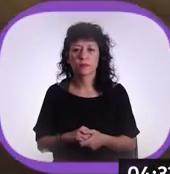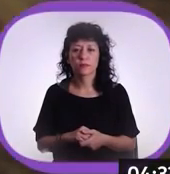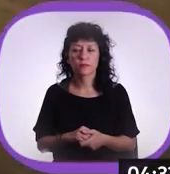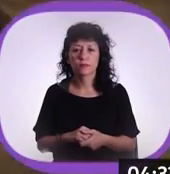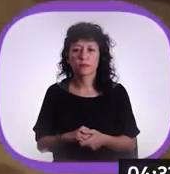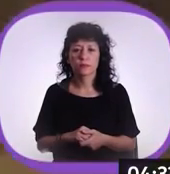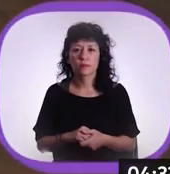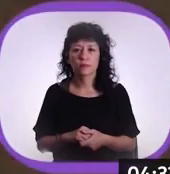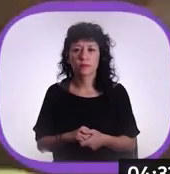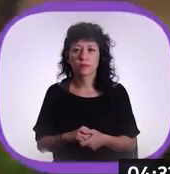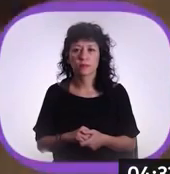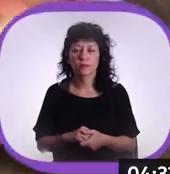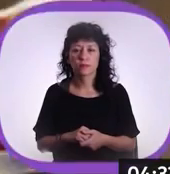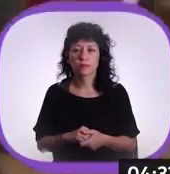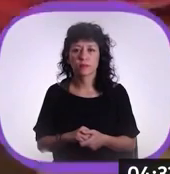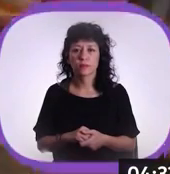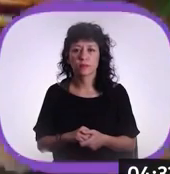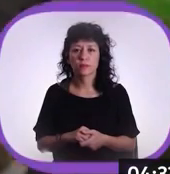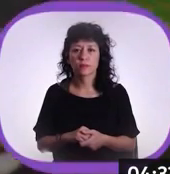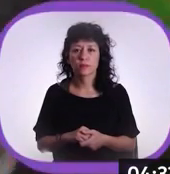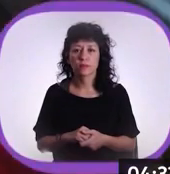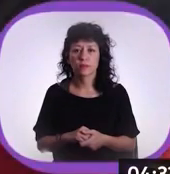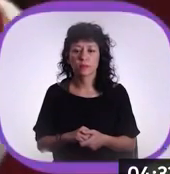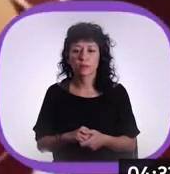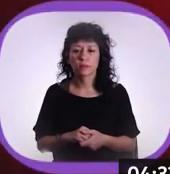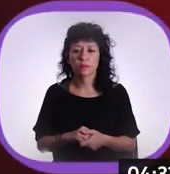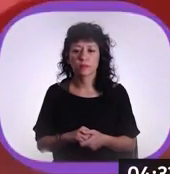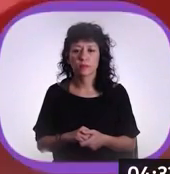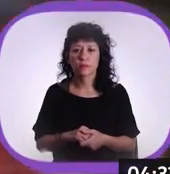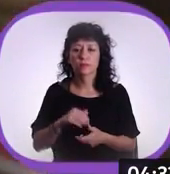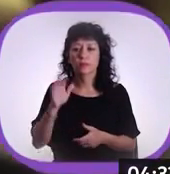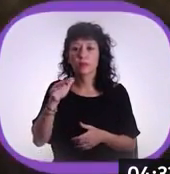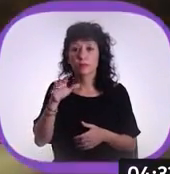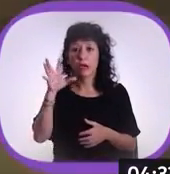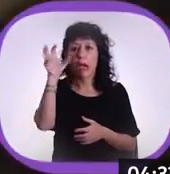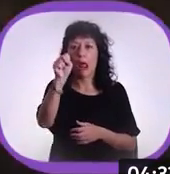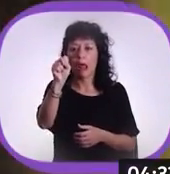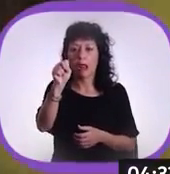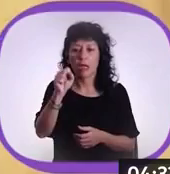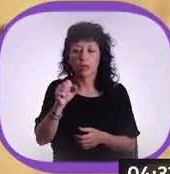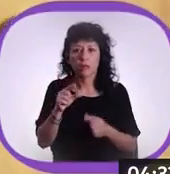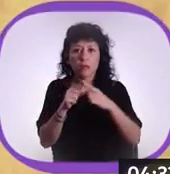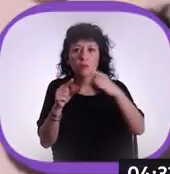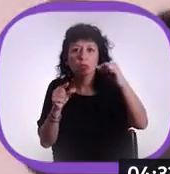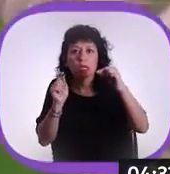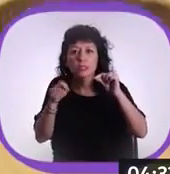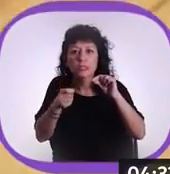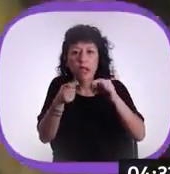¡Agura! ¡Atrápala! ¡La llave de batalla!